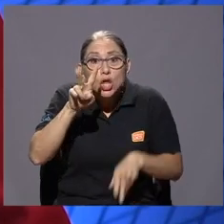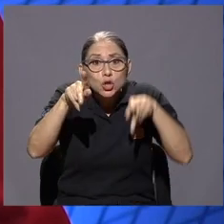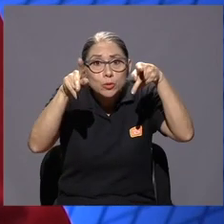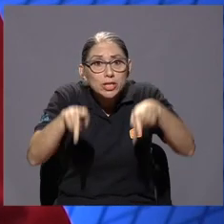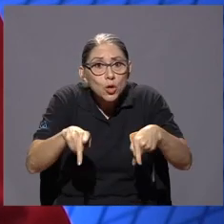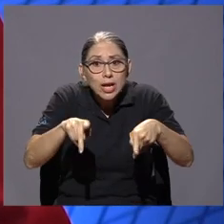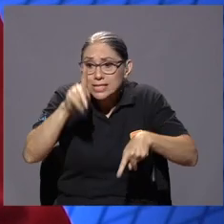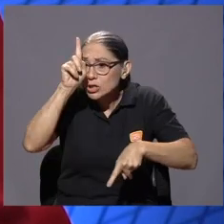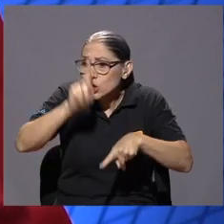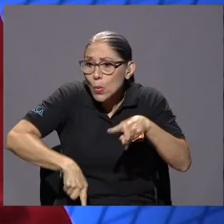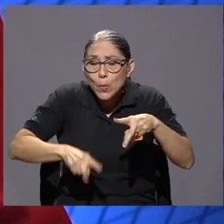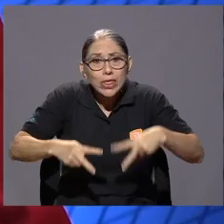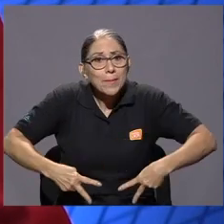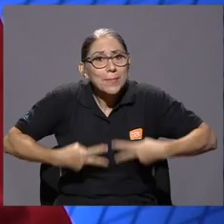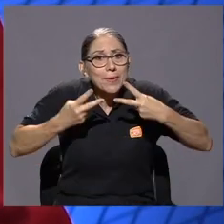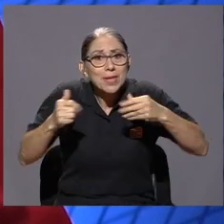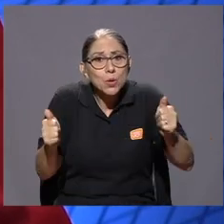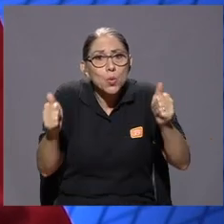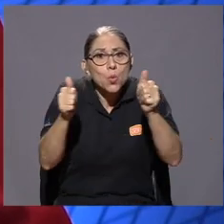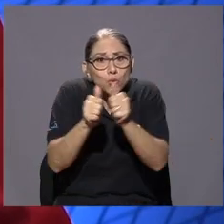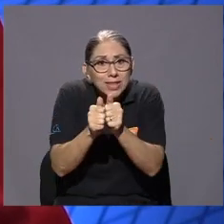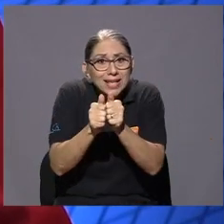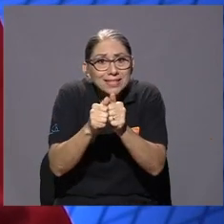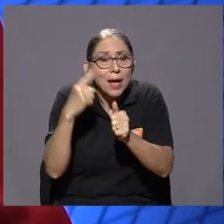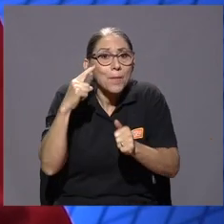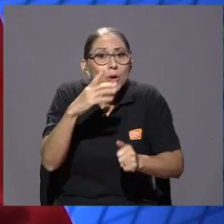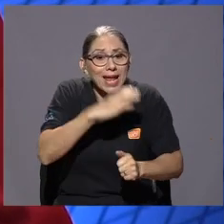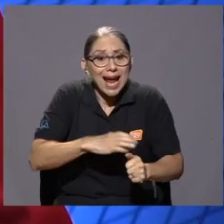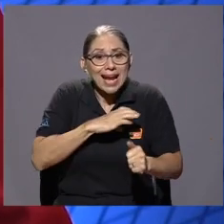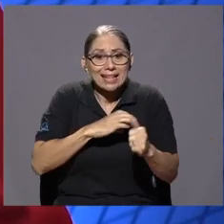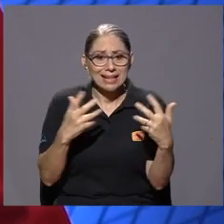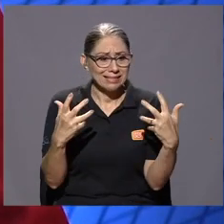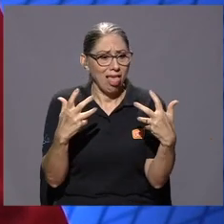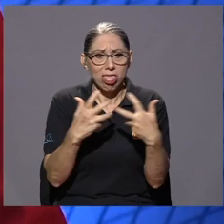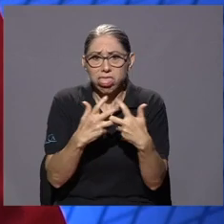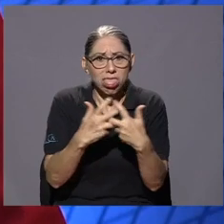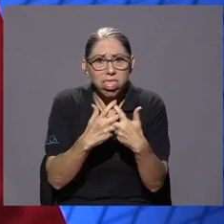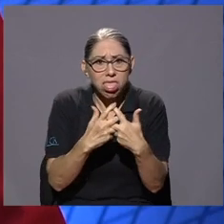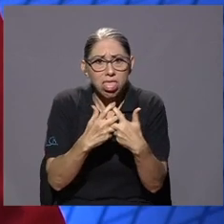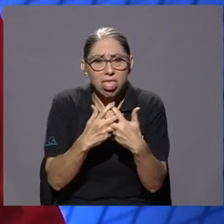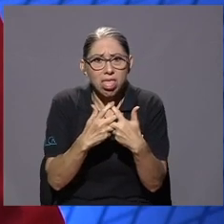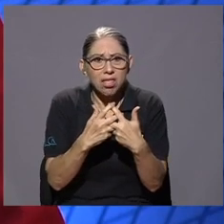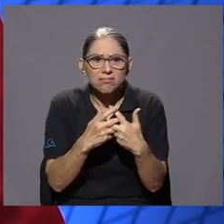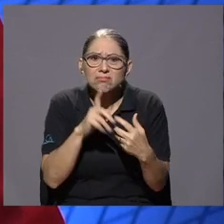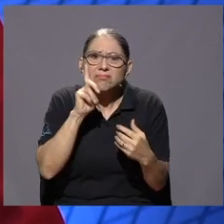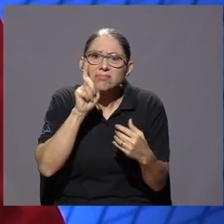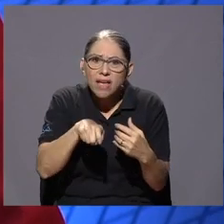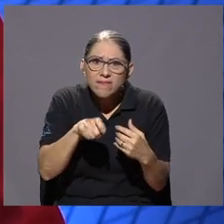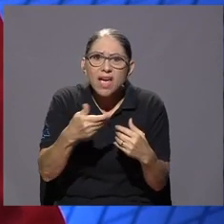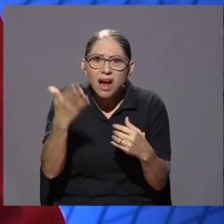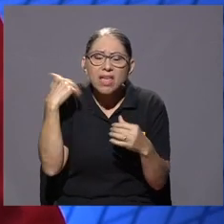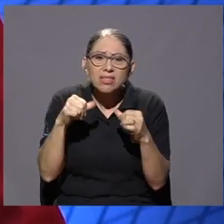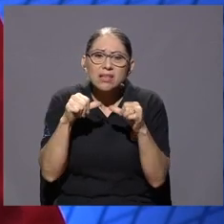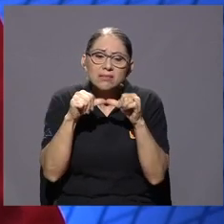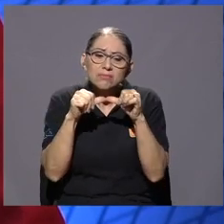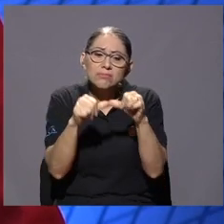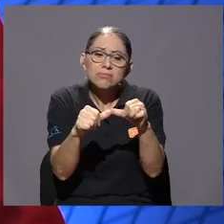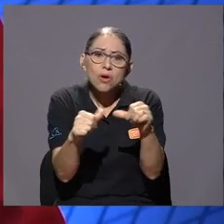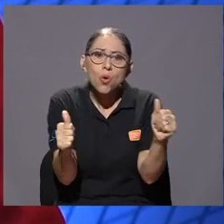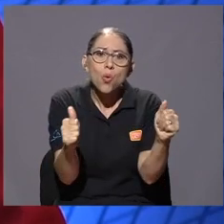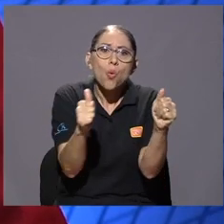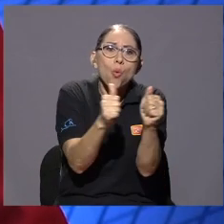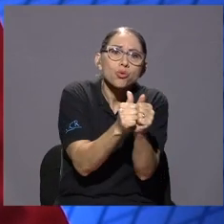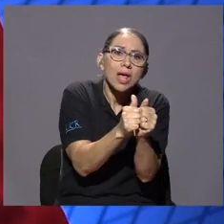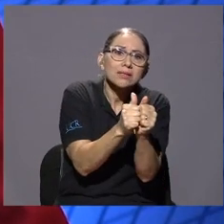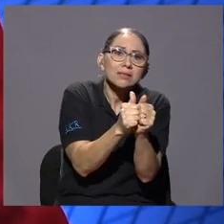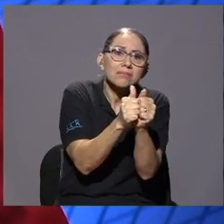podían convivir juntas por incompatibilidad de caracteres, tenían que permanecer o juntas o separarse